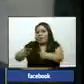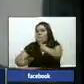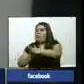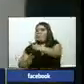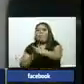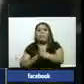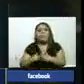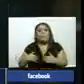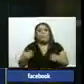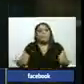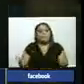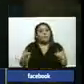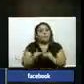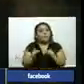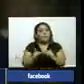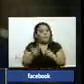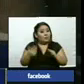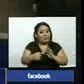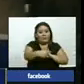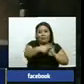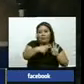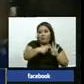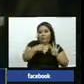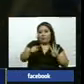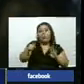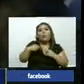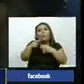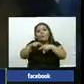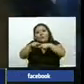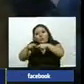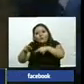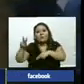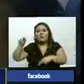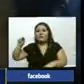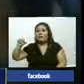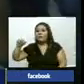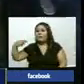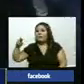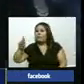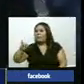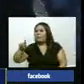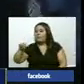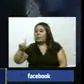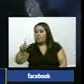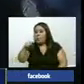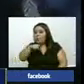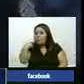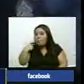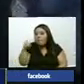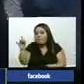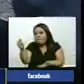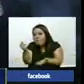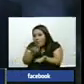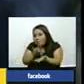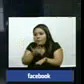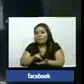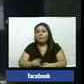circulación. Mientras que a los 4 detenidos en Nahuizalco se les acusa de homicidios y extorsiones.